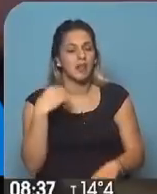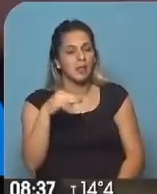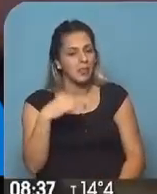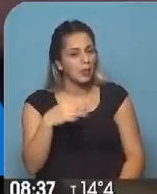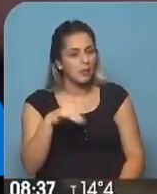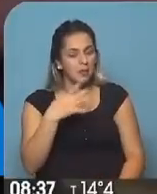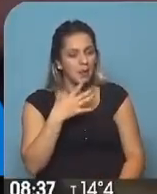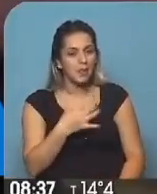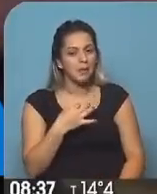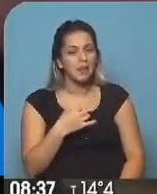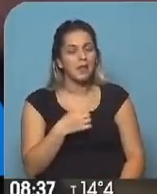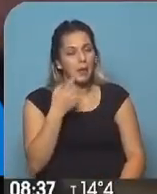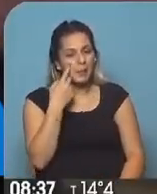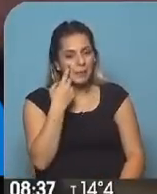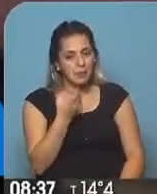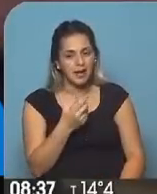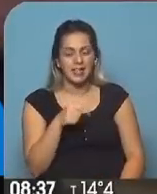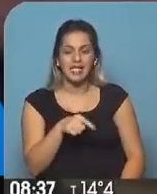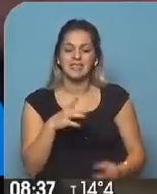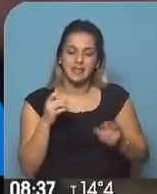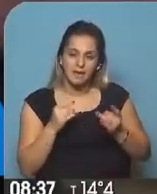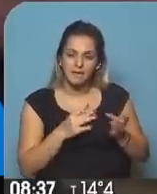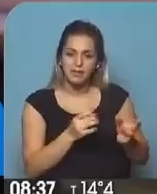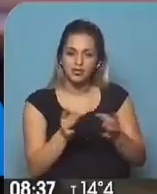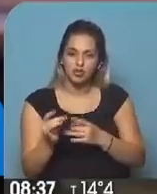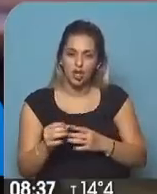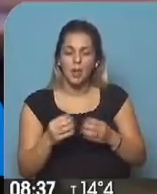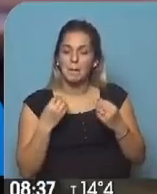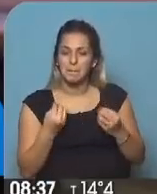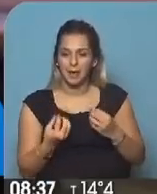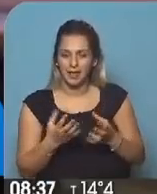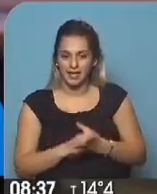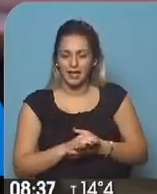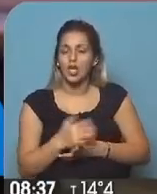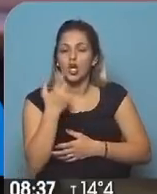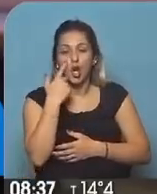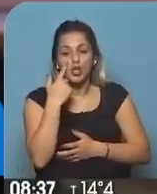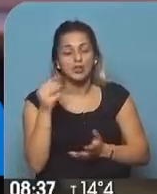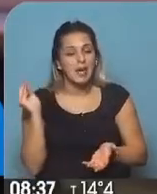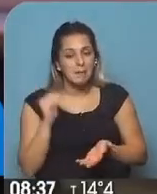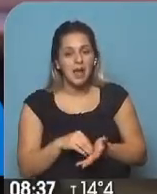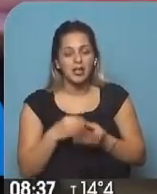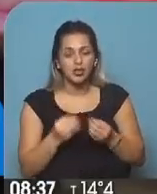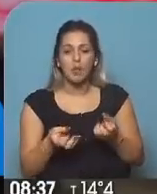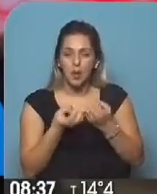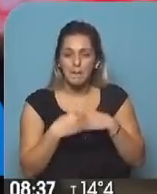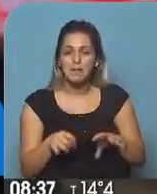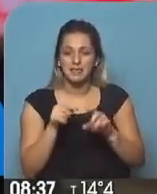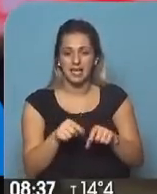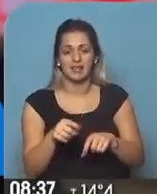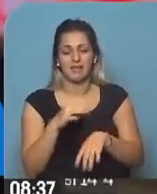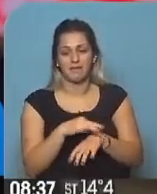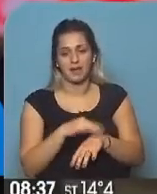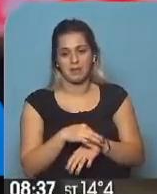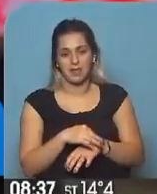realmente ver este alerta epidemiológico para conocer más cómo comienza esta enfermedad,